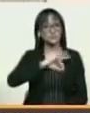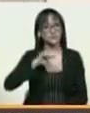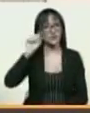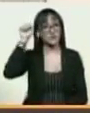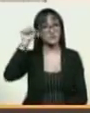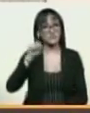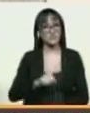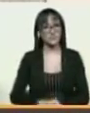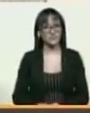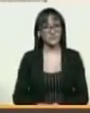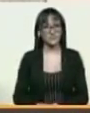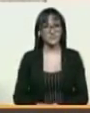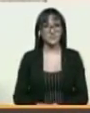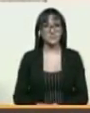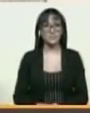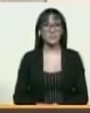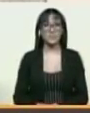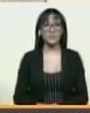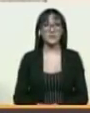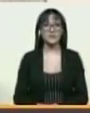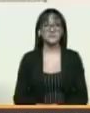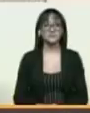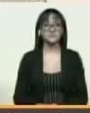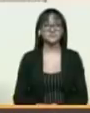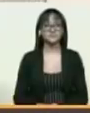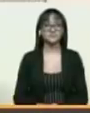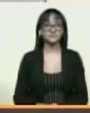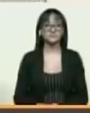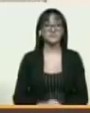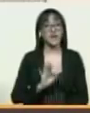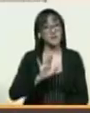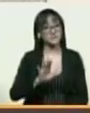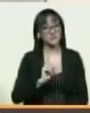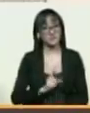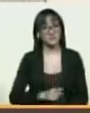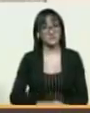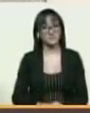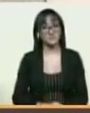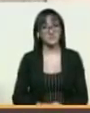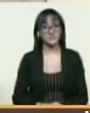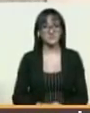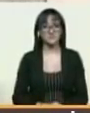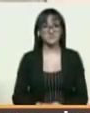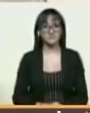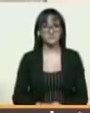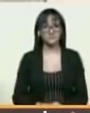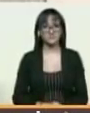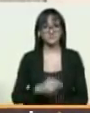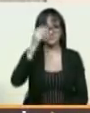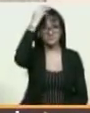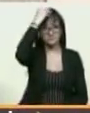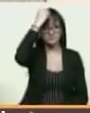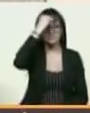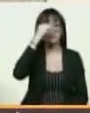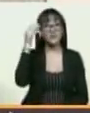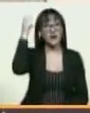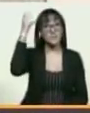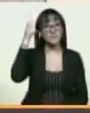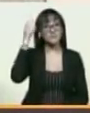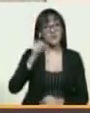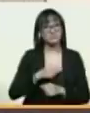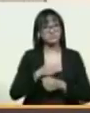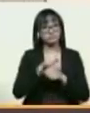al socialismo, que no quede duda de ello, pero desatando las capacidades y las